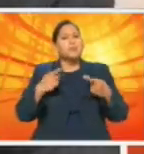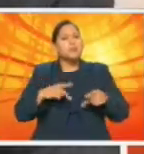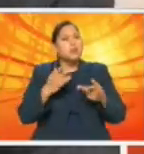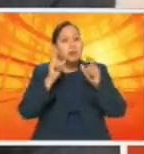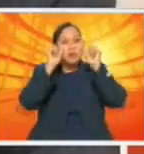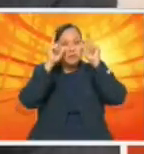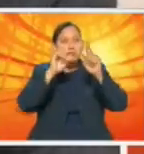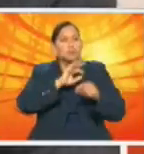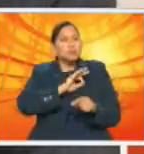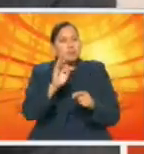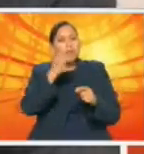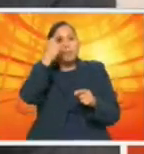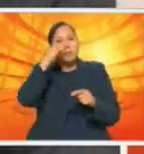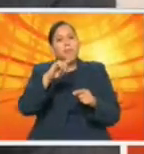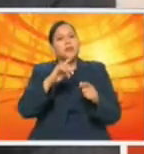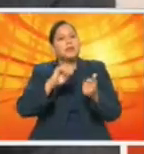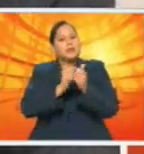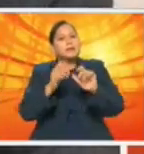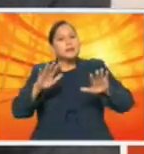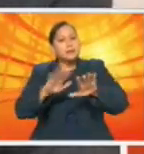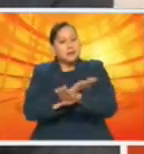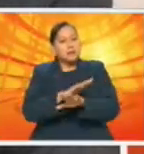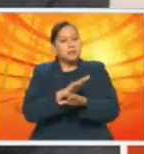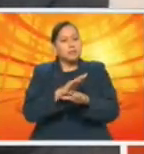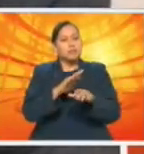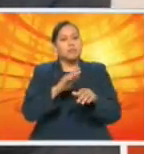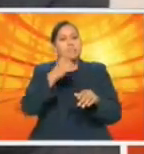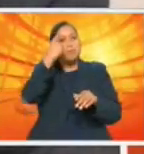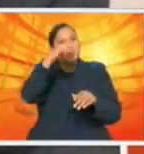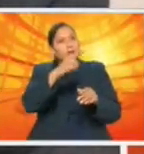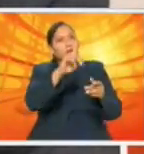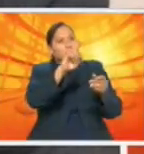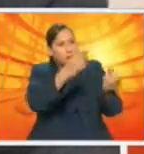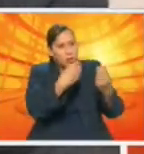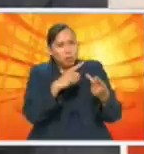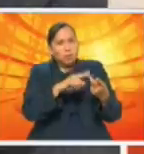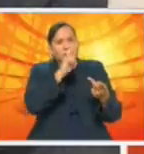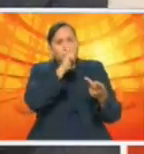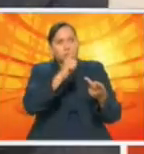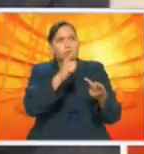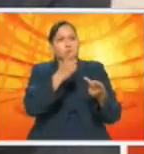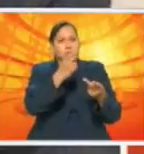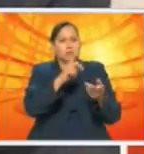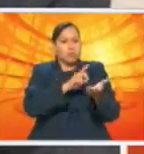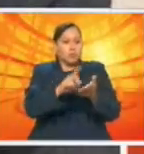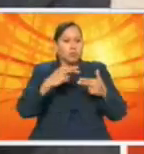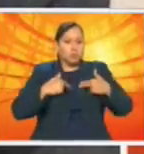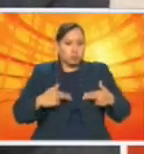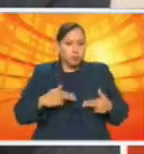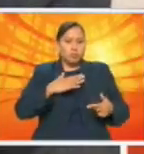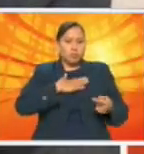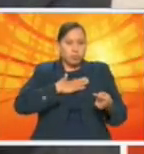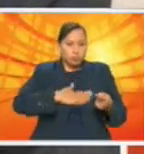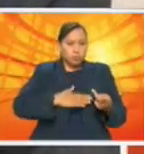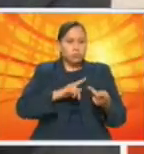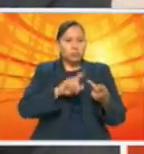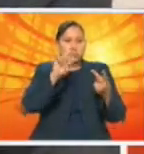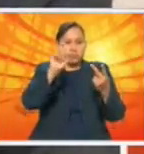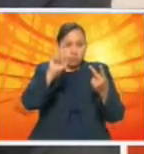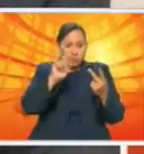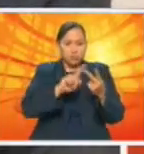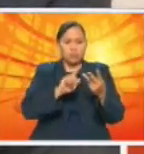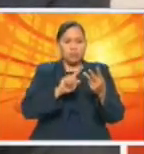trabajar para generar ese cambio en el acceso a servicios públicos básicos, que son derechos humanos. Justicia,